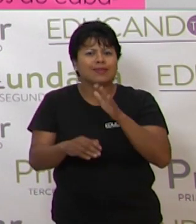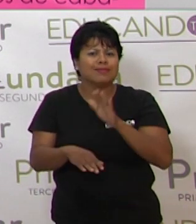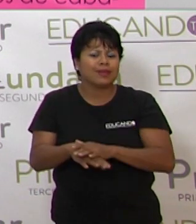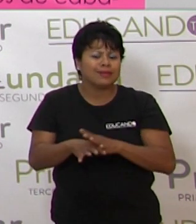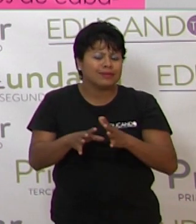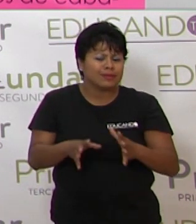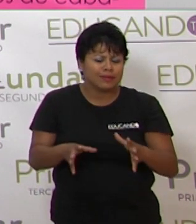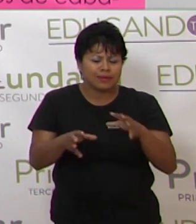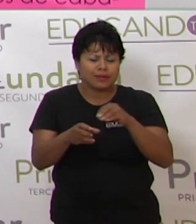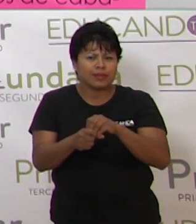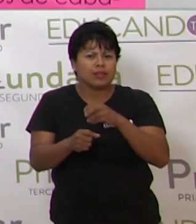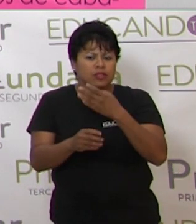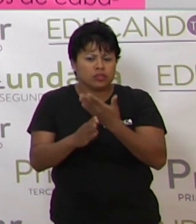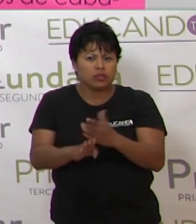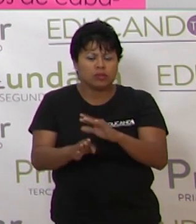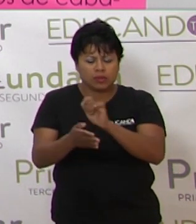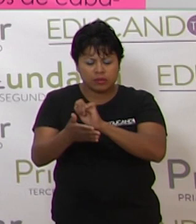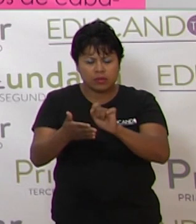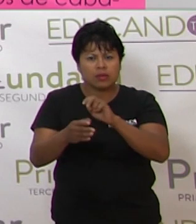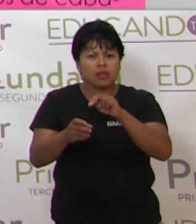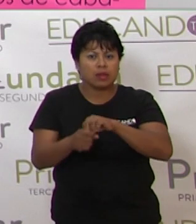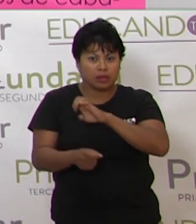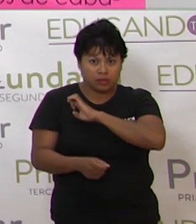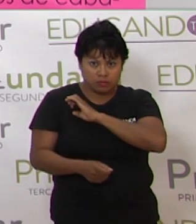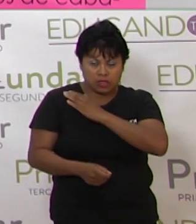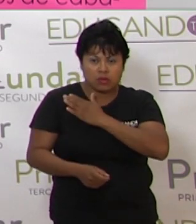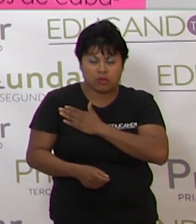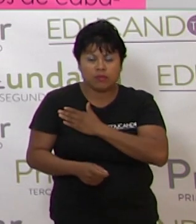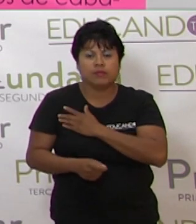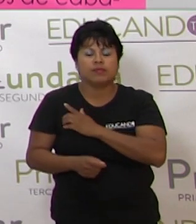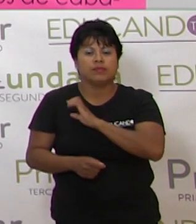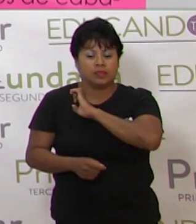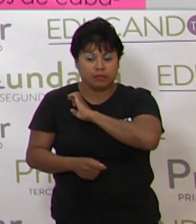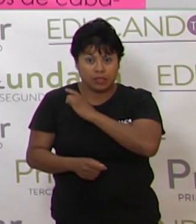más influyentes de la literatura en español